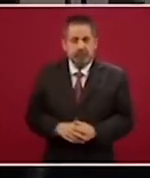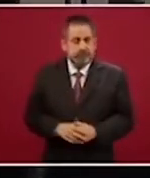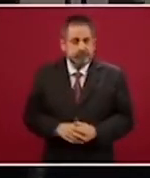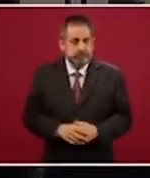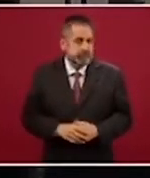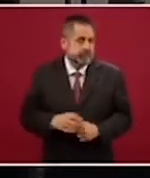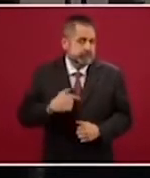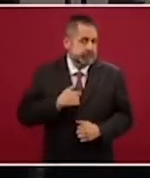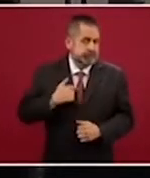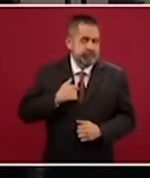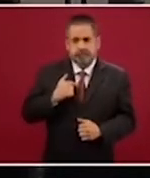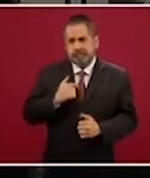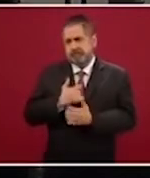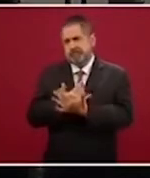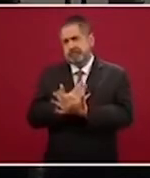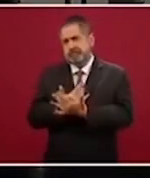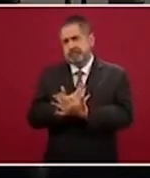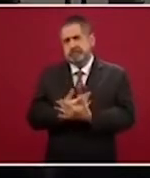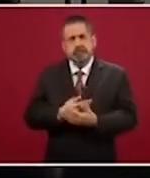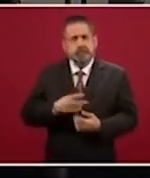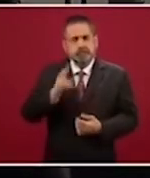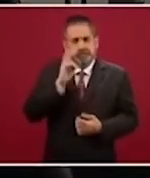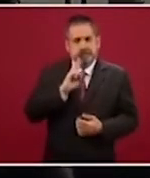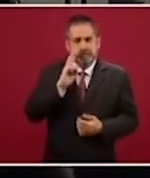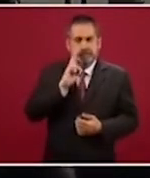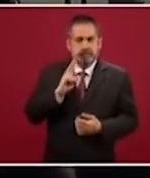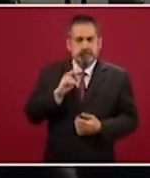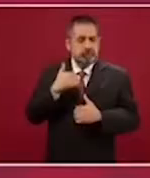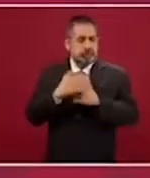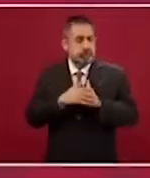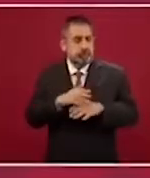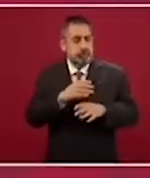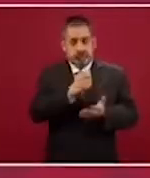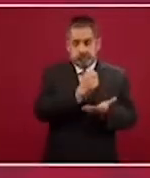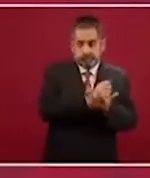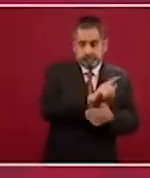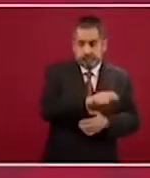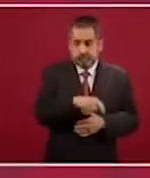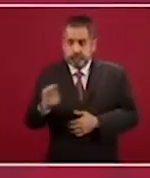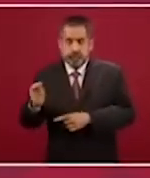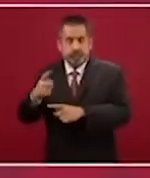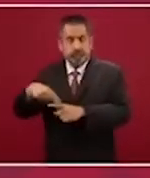más que pase al Senado